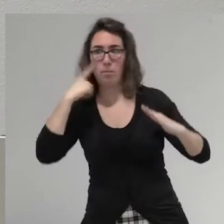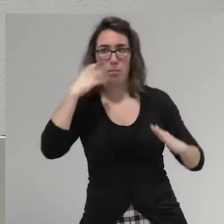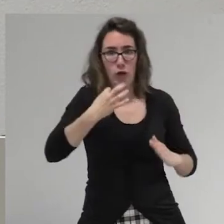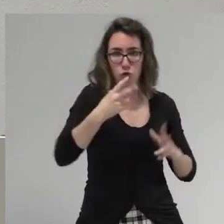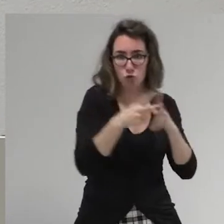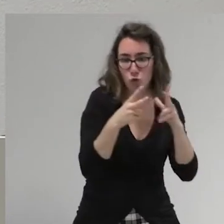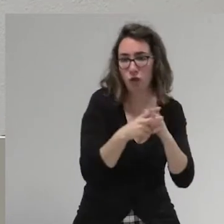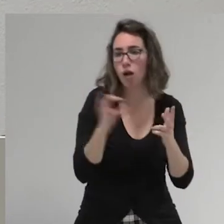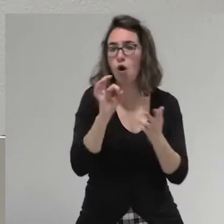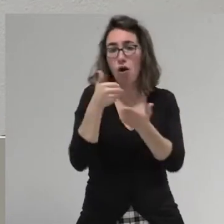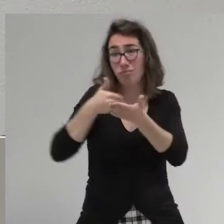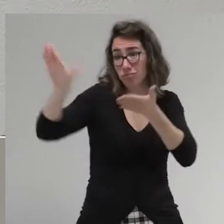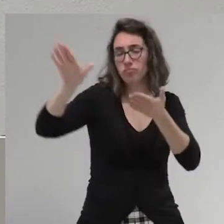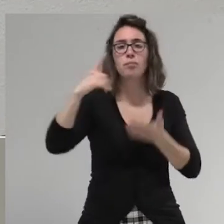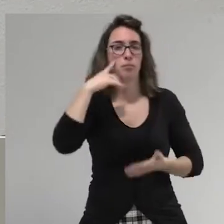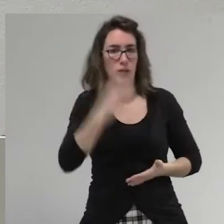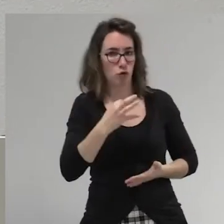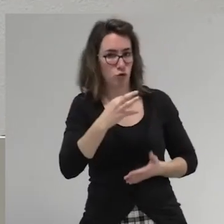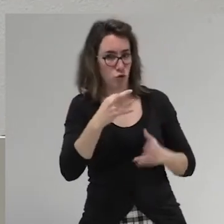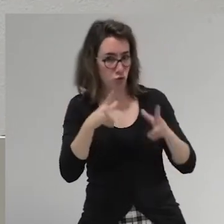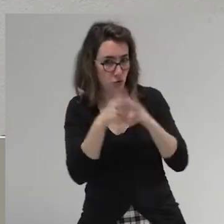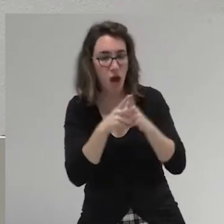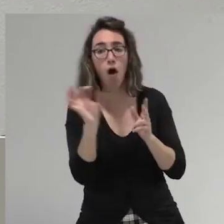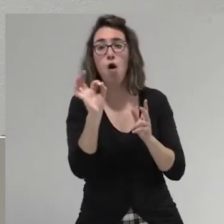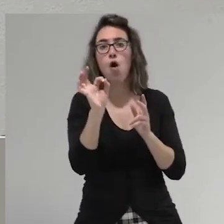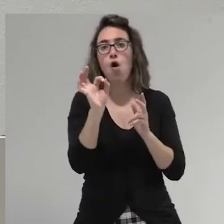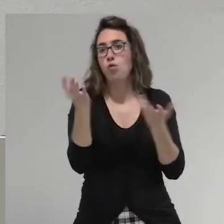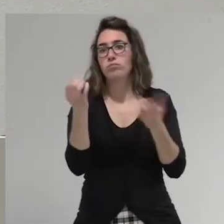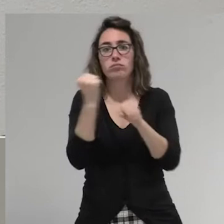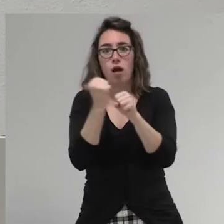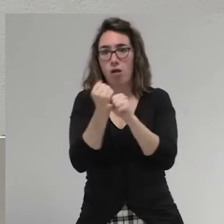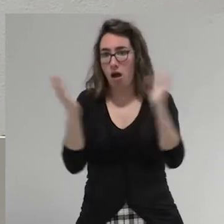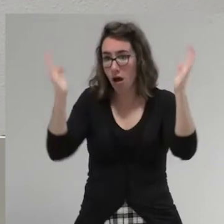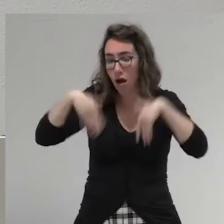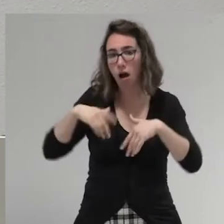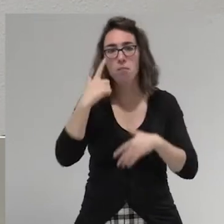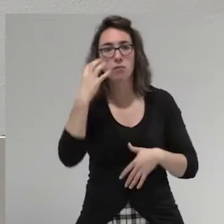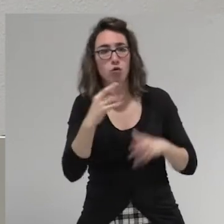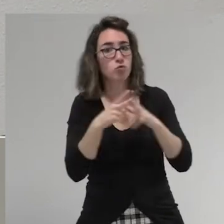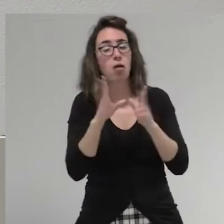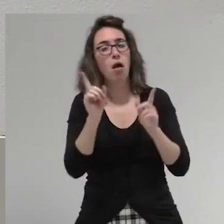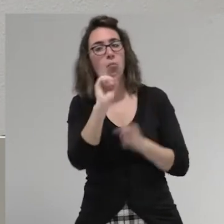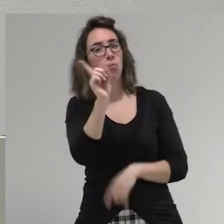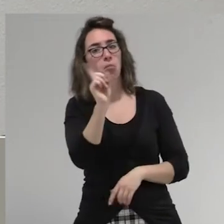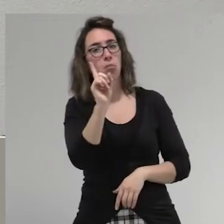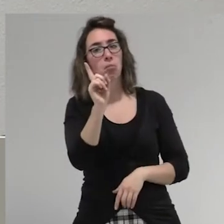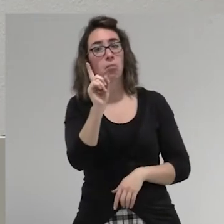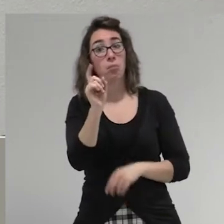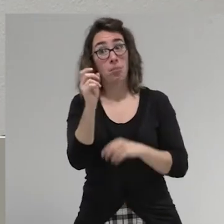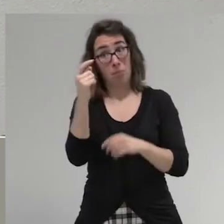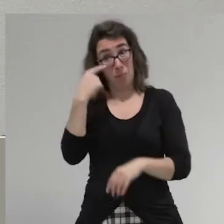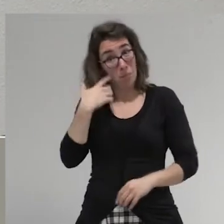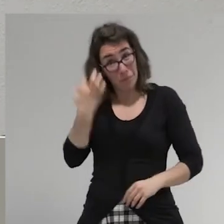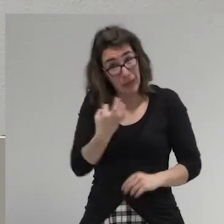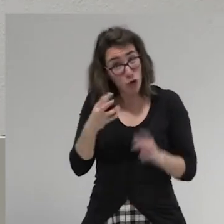el inacceso al trabajo son un peligro social. Sin embargo, no lo hace. El peligro social es que alguien te